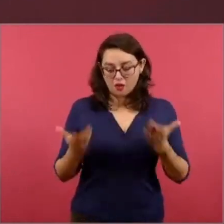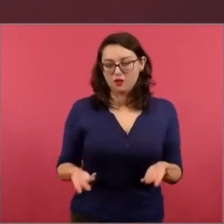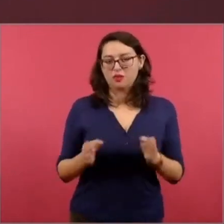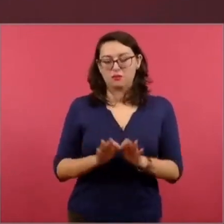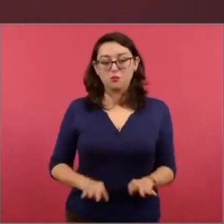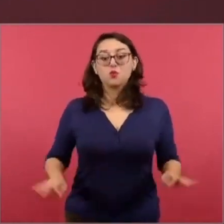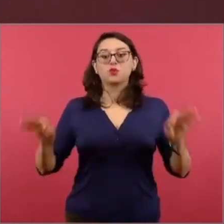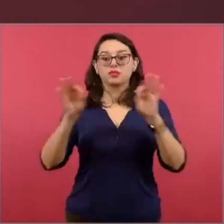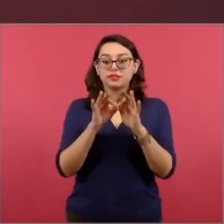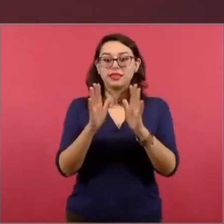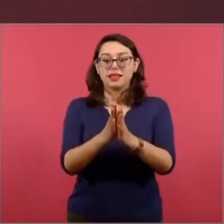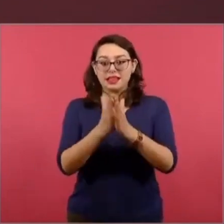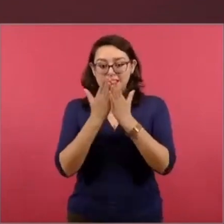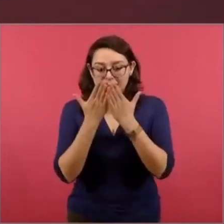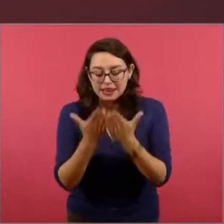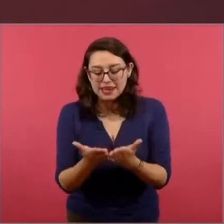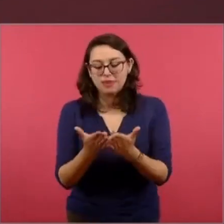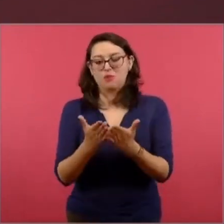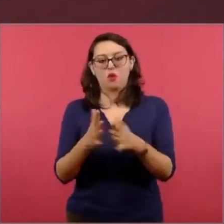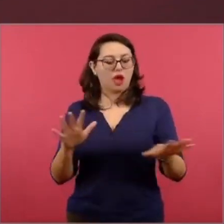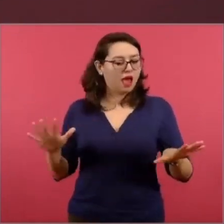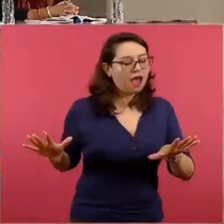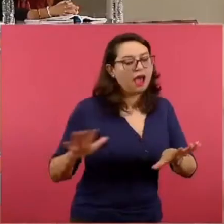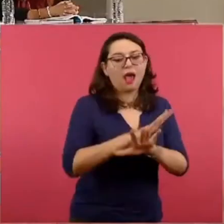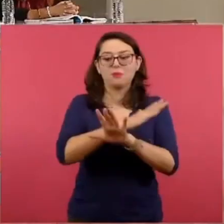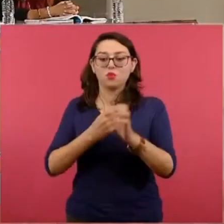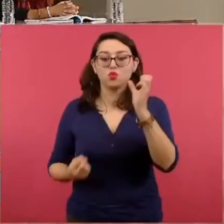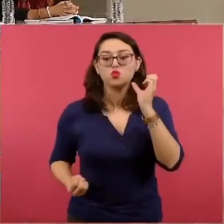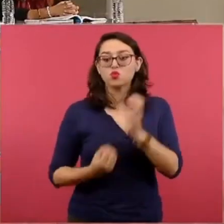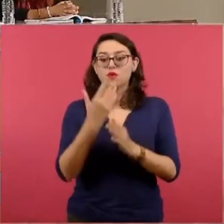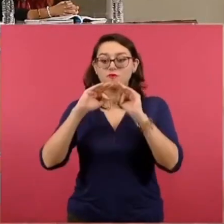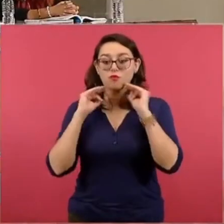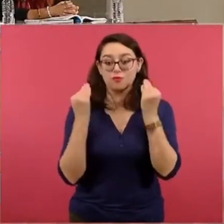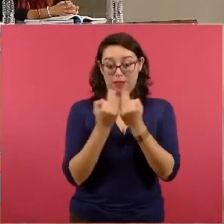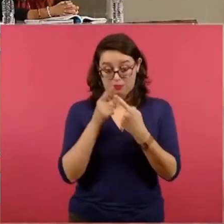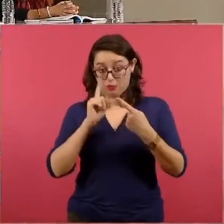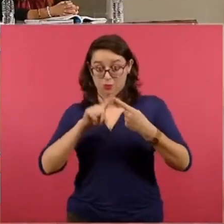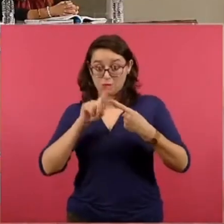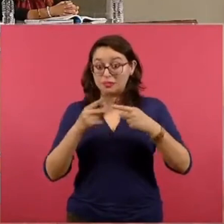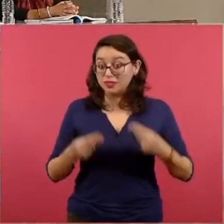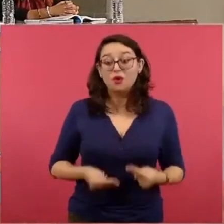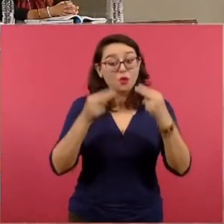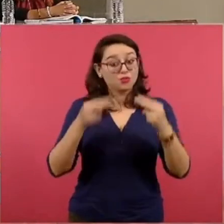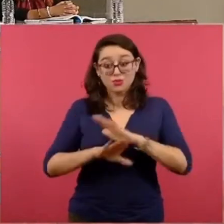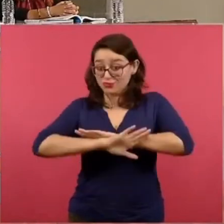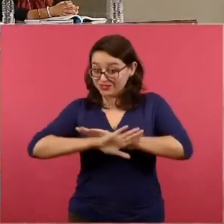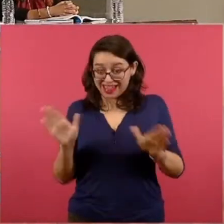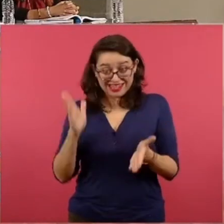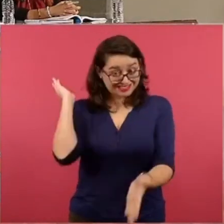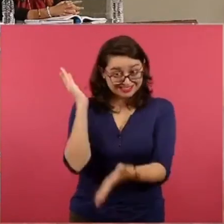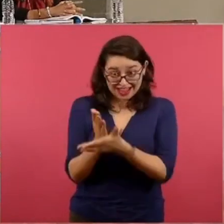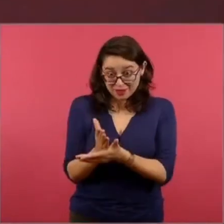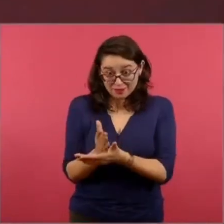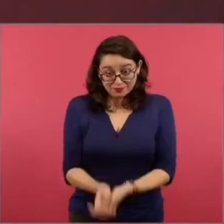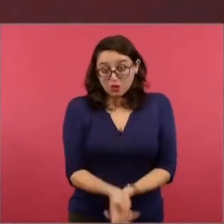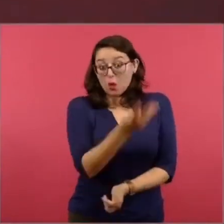libro de texto, lo regresamos a los años dorados, donde ya no es un negocio, ya no está en las manos de